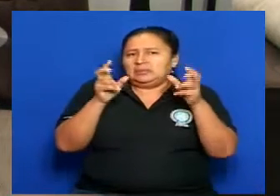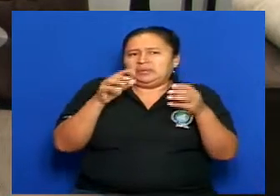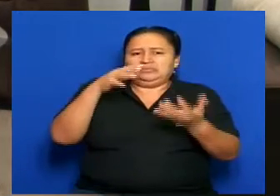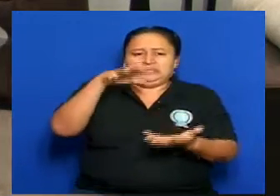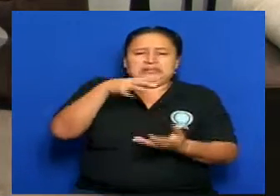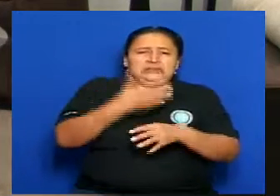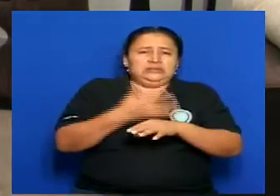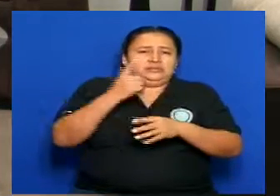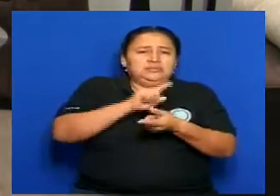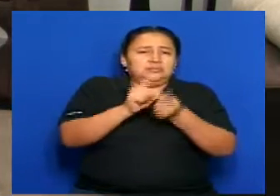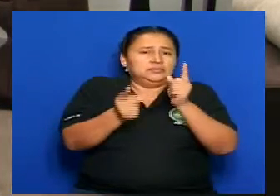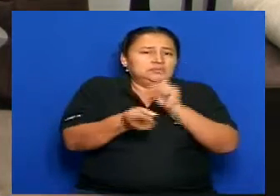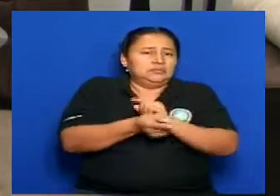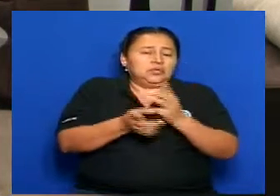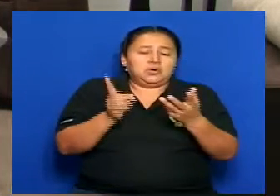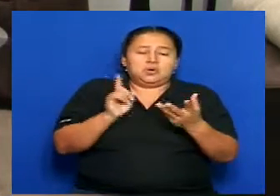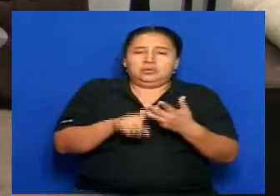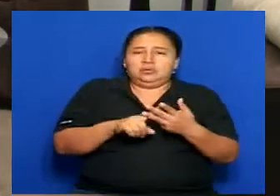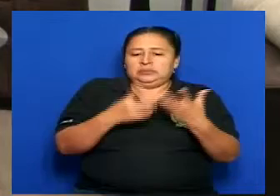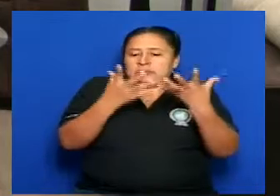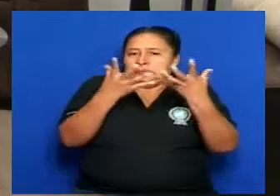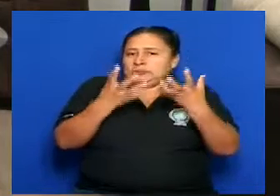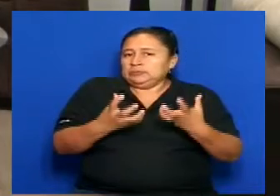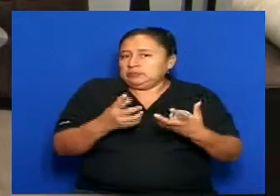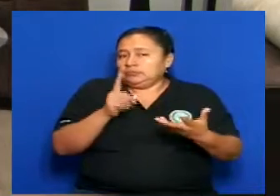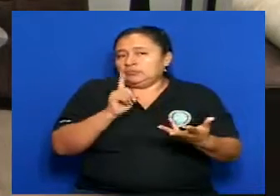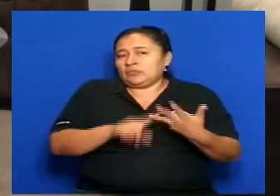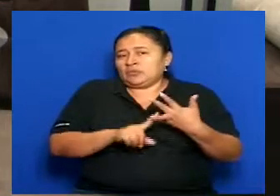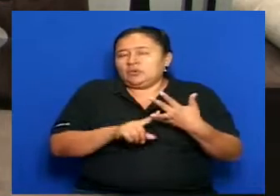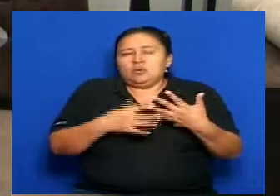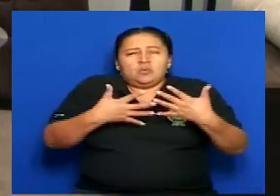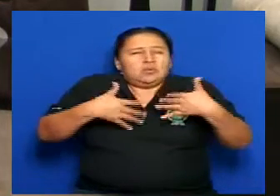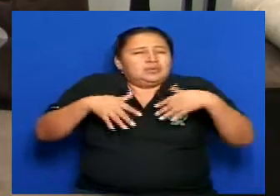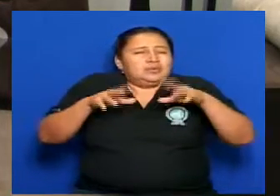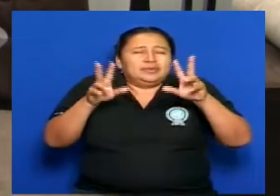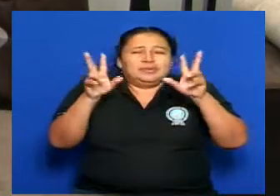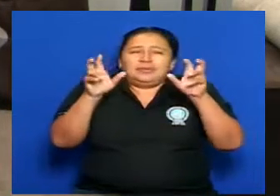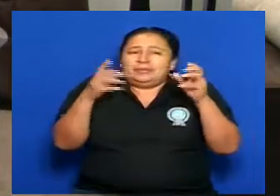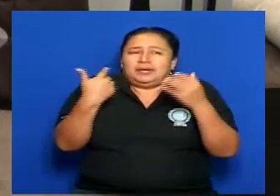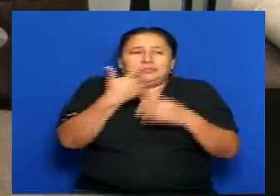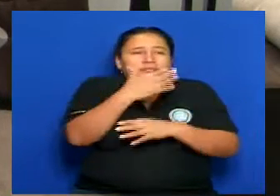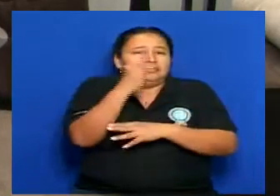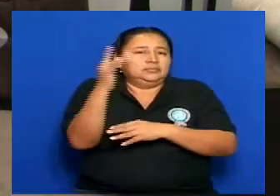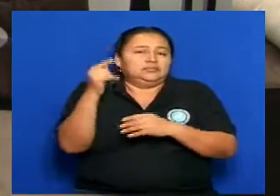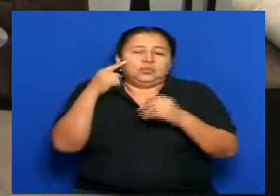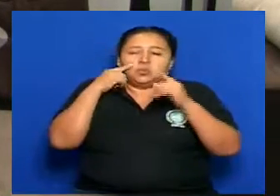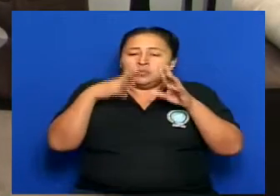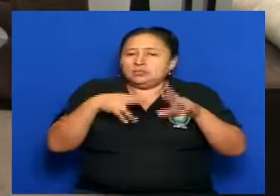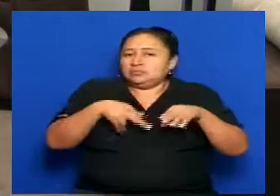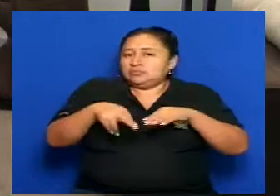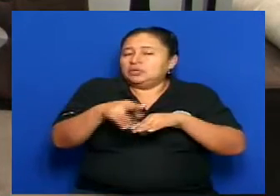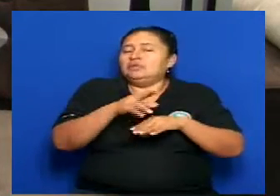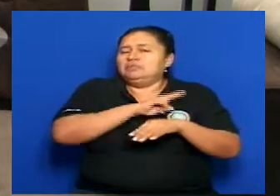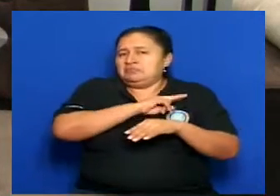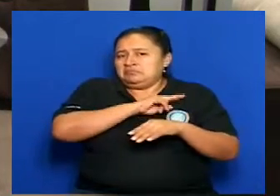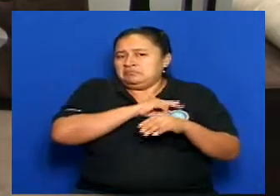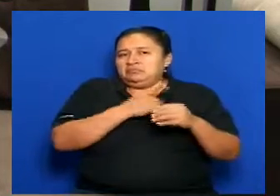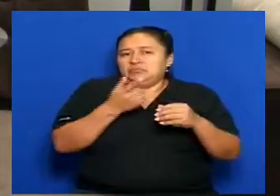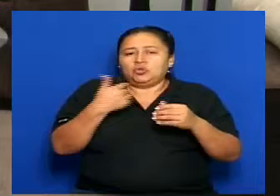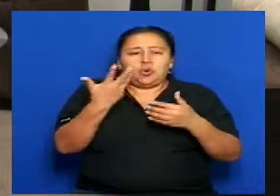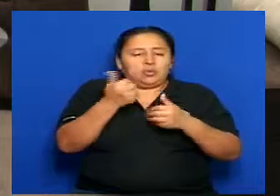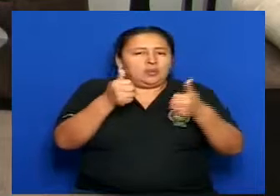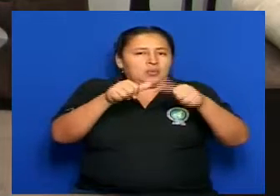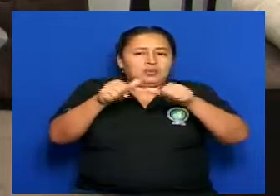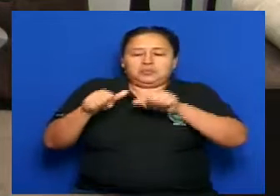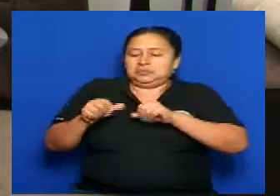climático con el tema de la sequía con el tema de esto cualquier tema que toque del medio ambiente todos coincidimos con